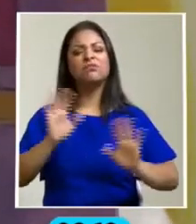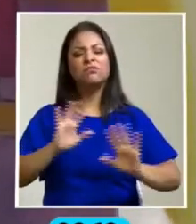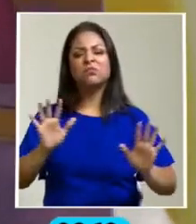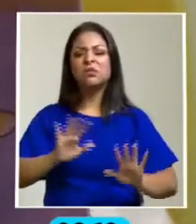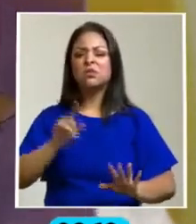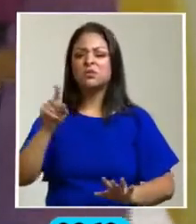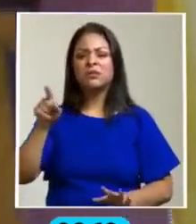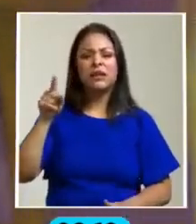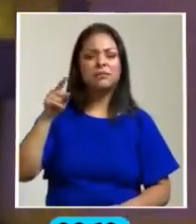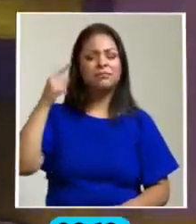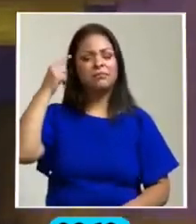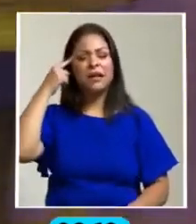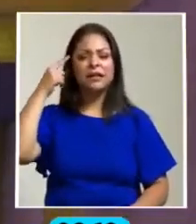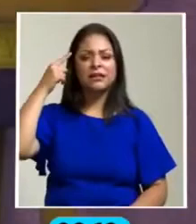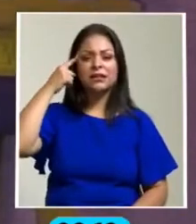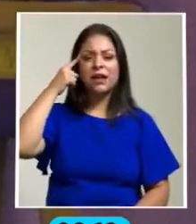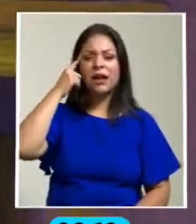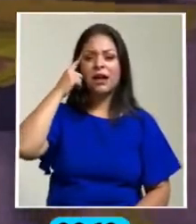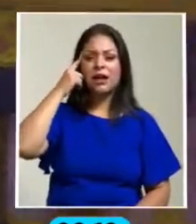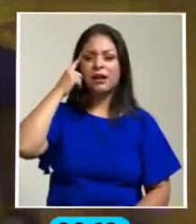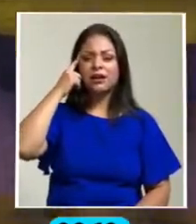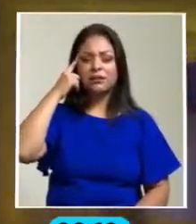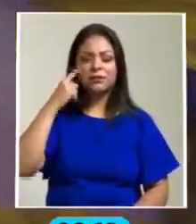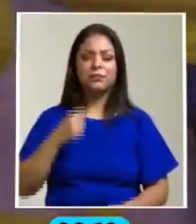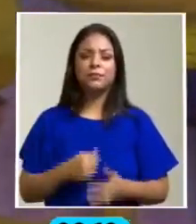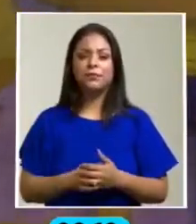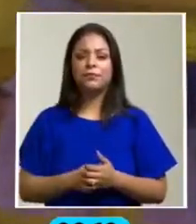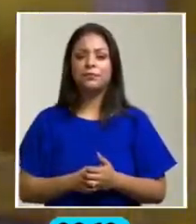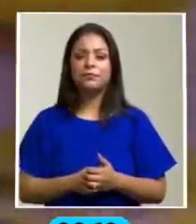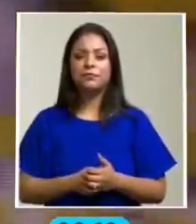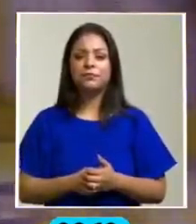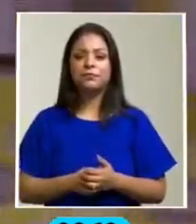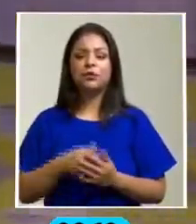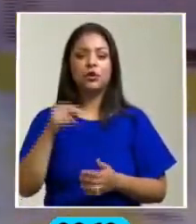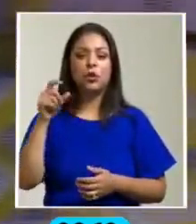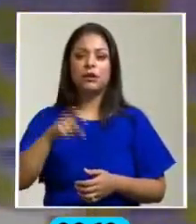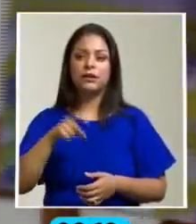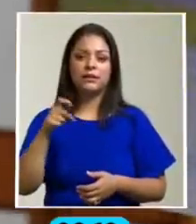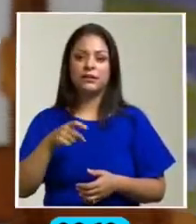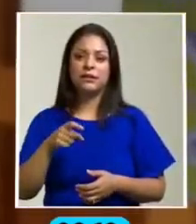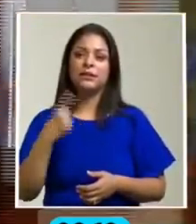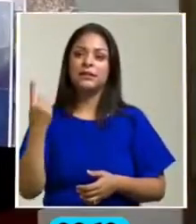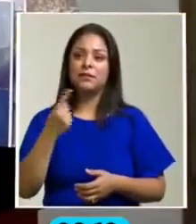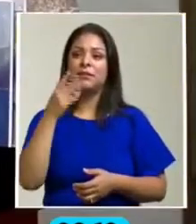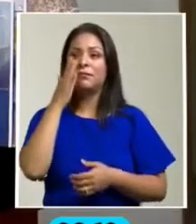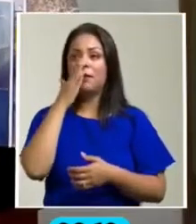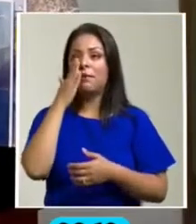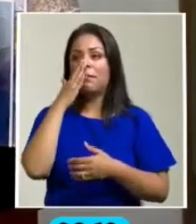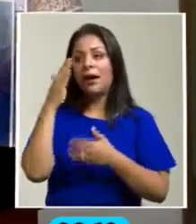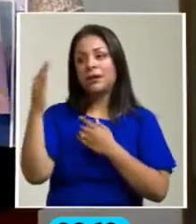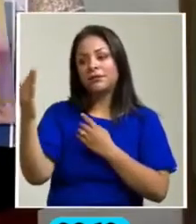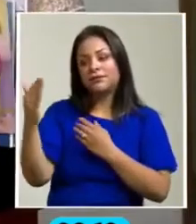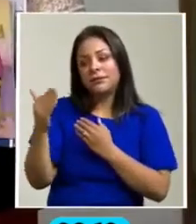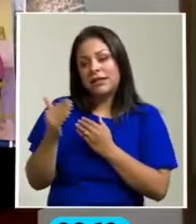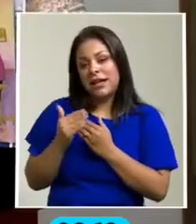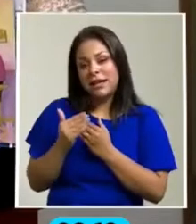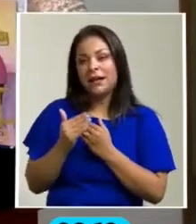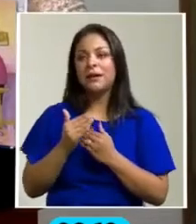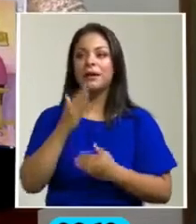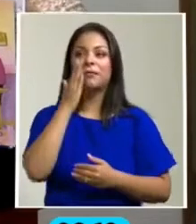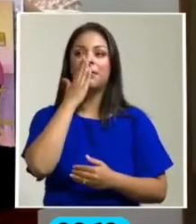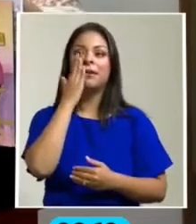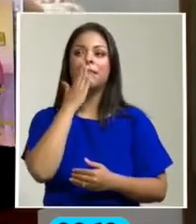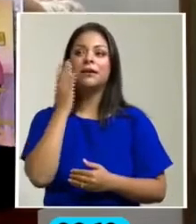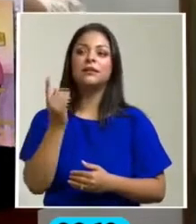tus afiladas puntas. Nada como tener a la mamá cerca, ¿verdad? Ay, sí, la mamá siempre dando el